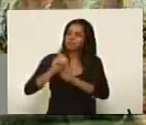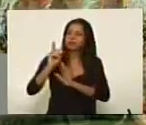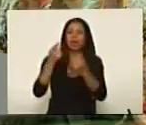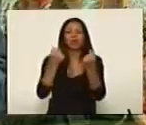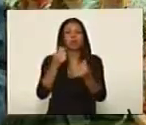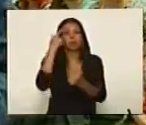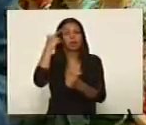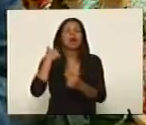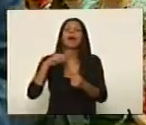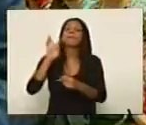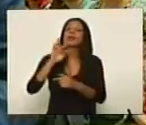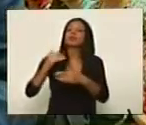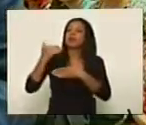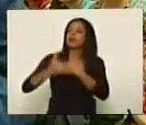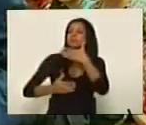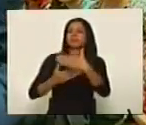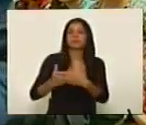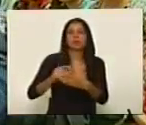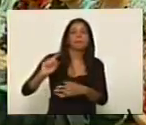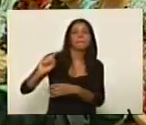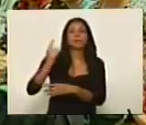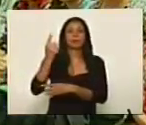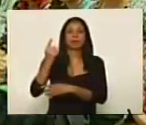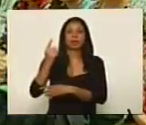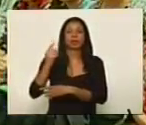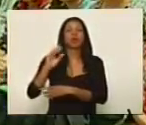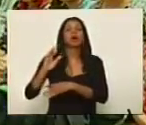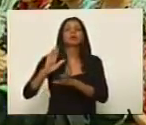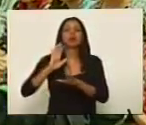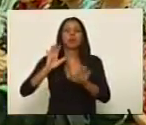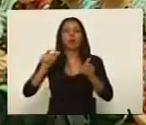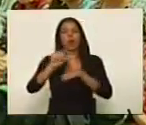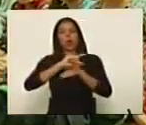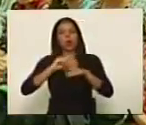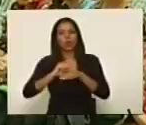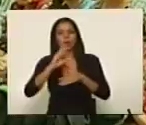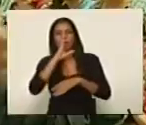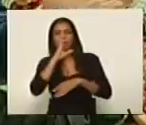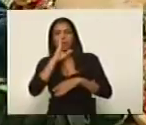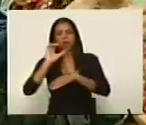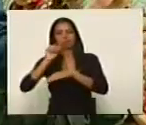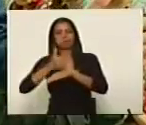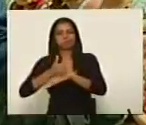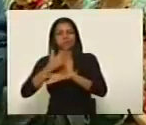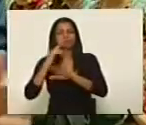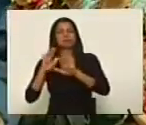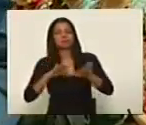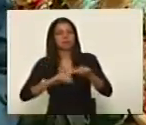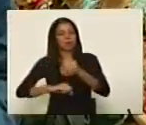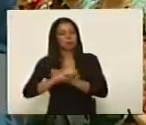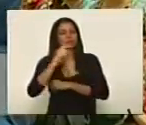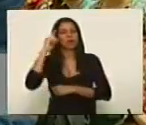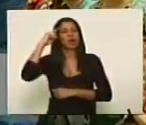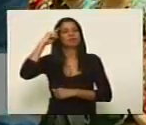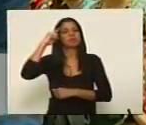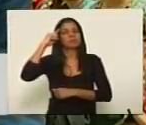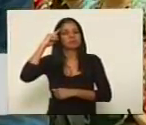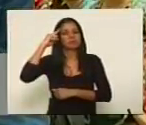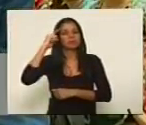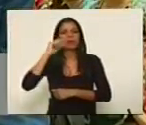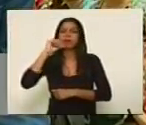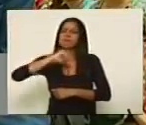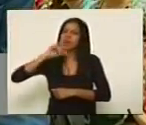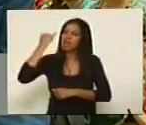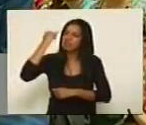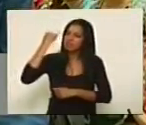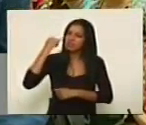Venezuela da un paso al frente como hay país pionero y cuenta con el respaldo de un gobierno y de un banco central. Ahora bien, hacemos una reflexión. Si es tan mala la idea del